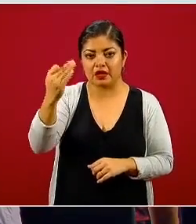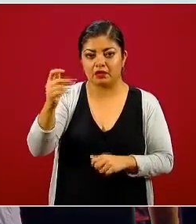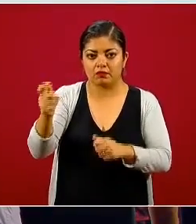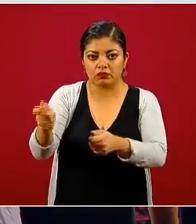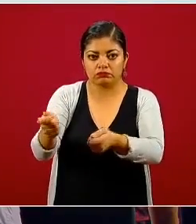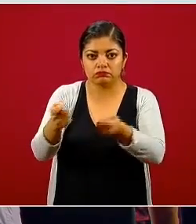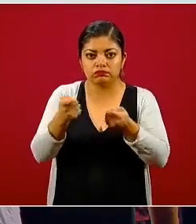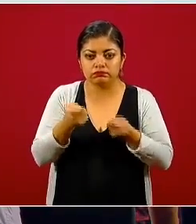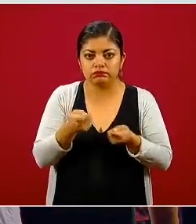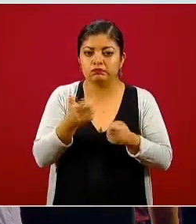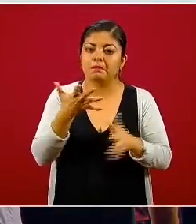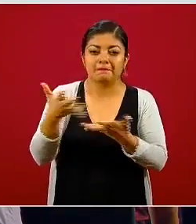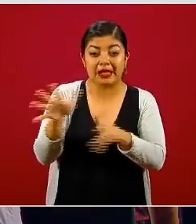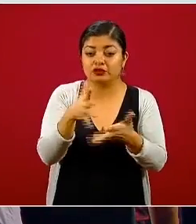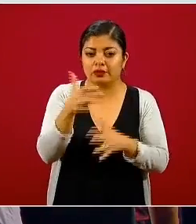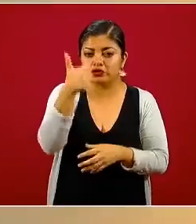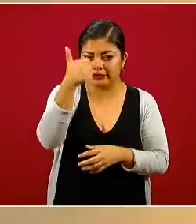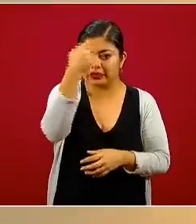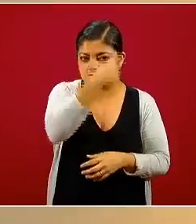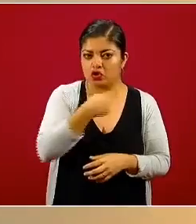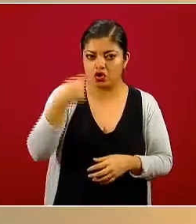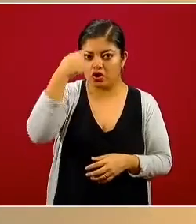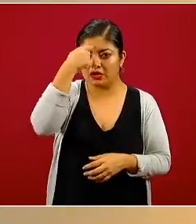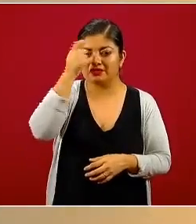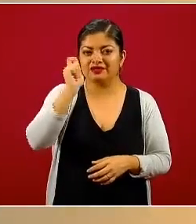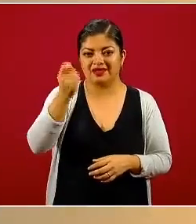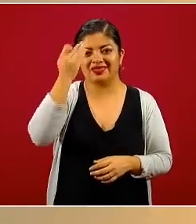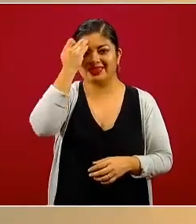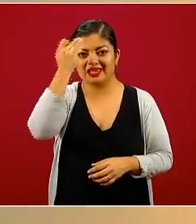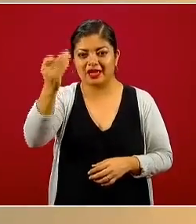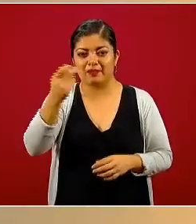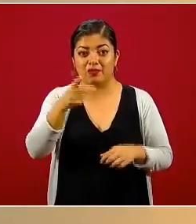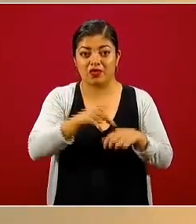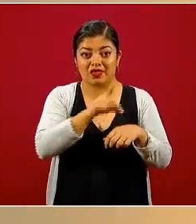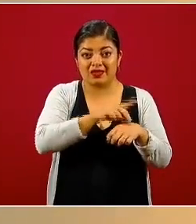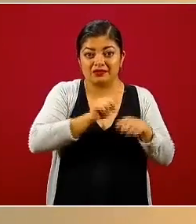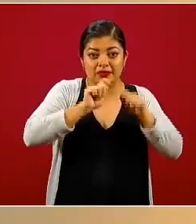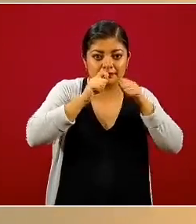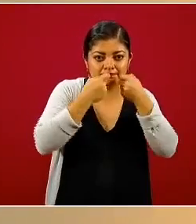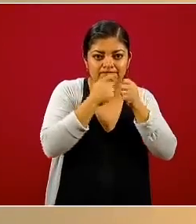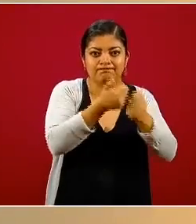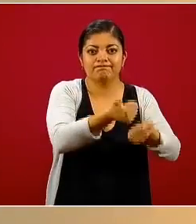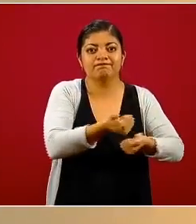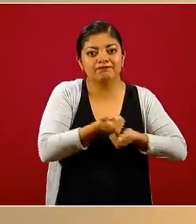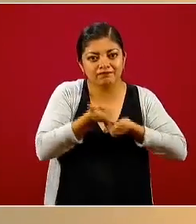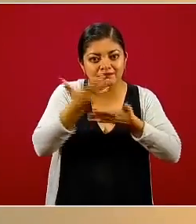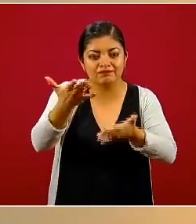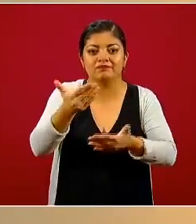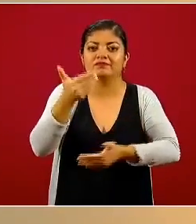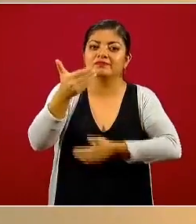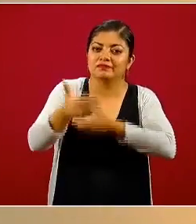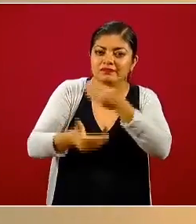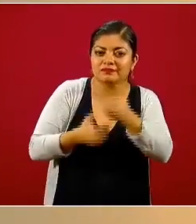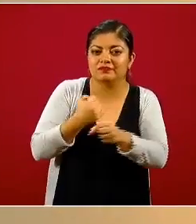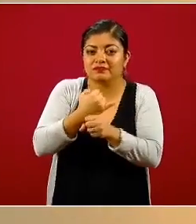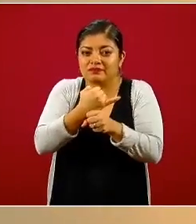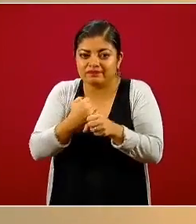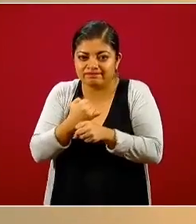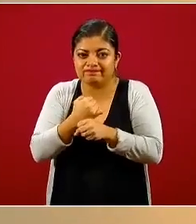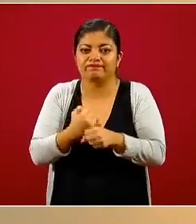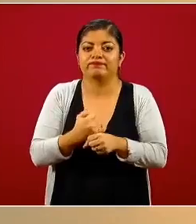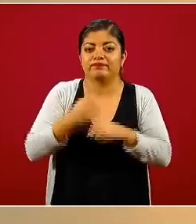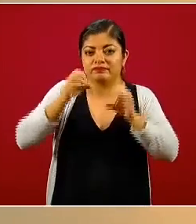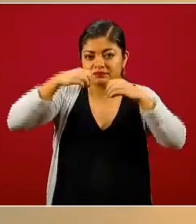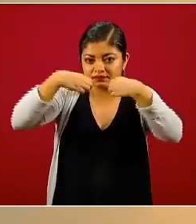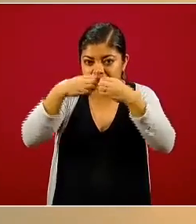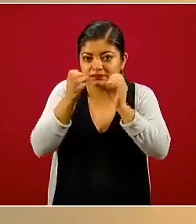tecnológicamente en 6 horas, considerando todo el proceso desde la toma de muestra, el envío, el procesamiento en el laboratorio y